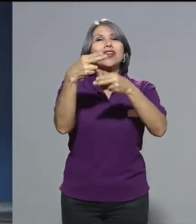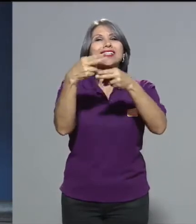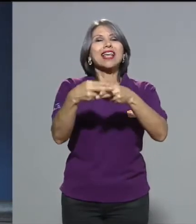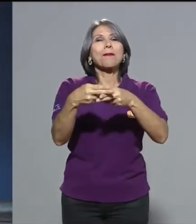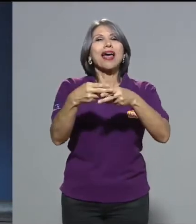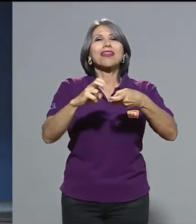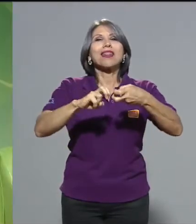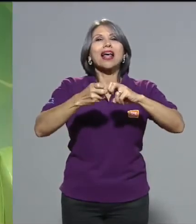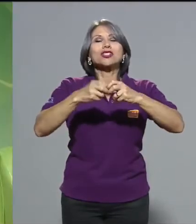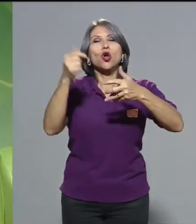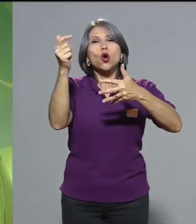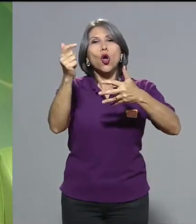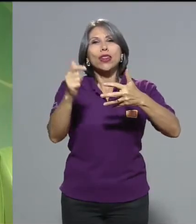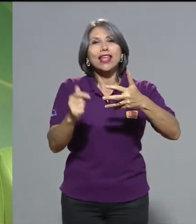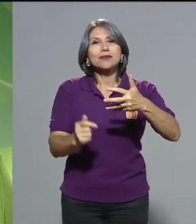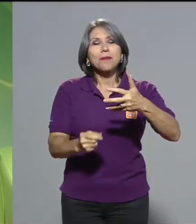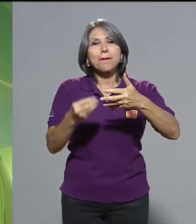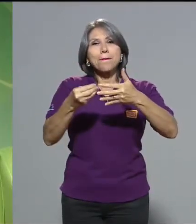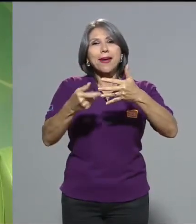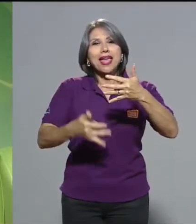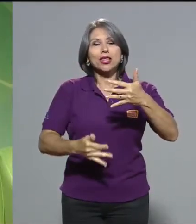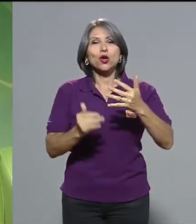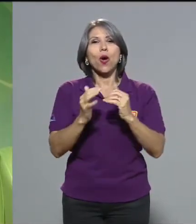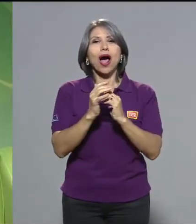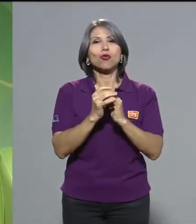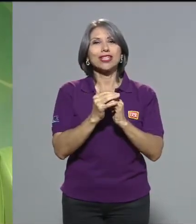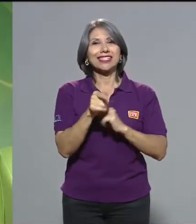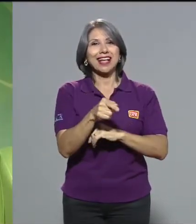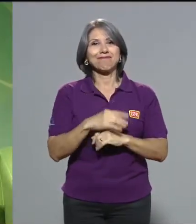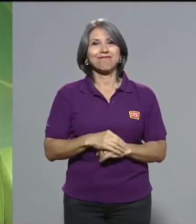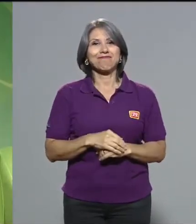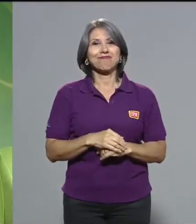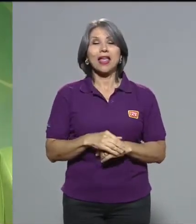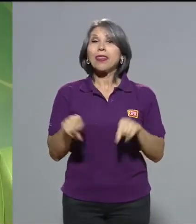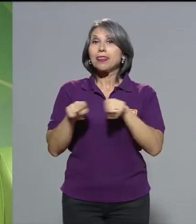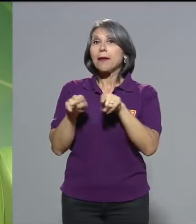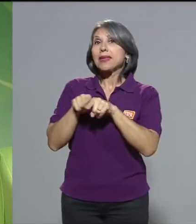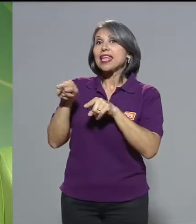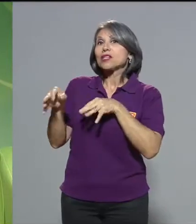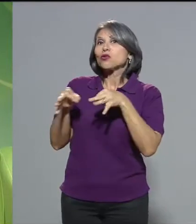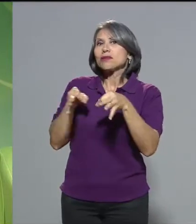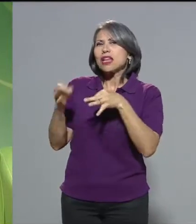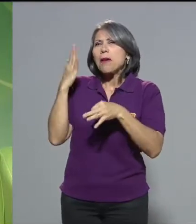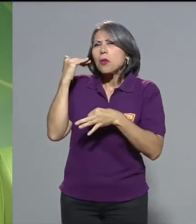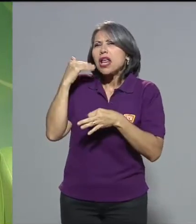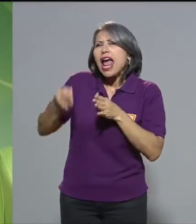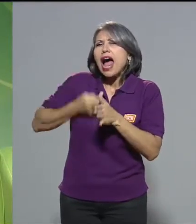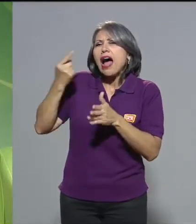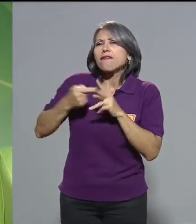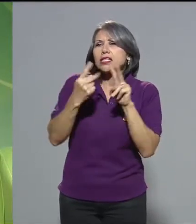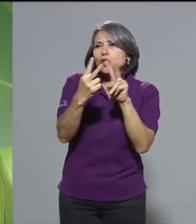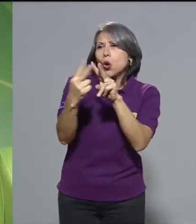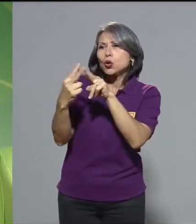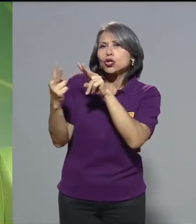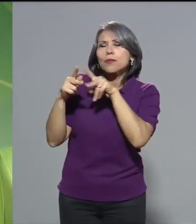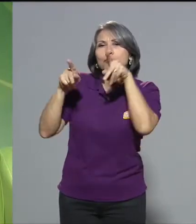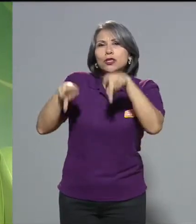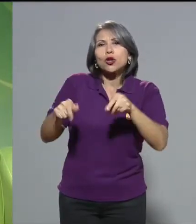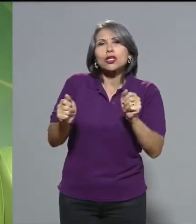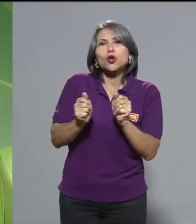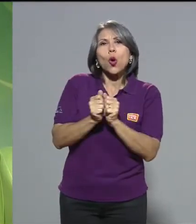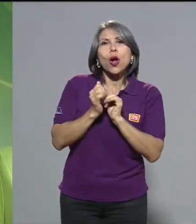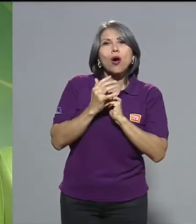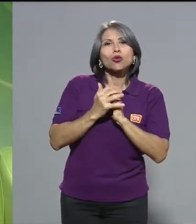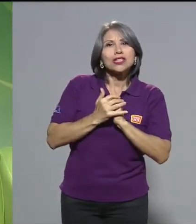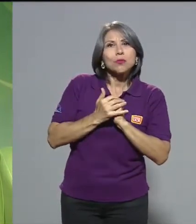autista. Que también eso explica por qué a veces conocemos a personas con autismo que tienen más habilidades sociales